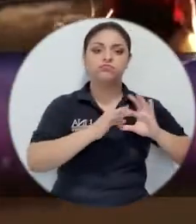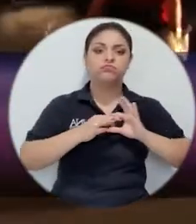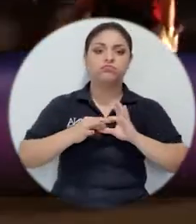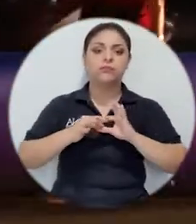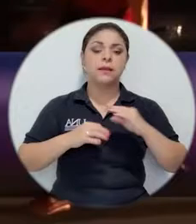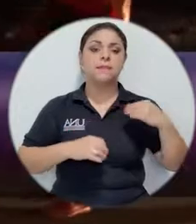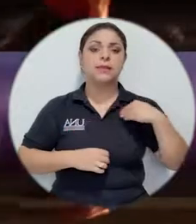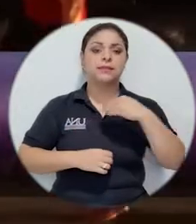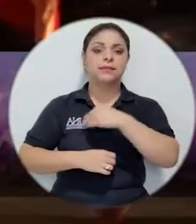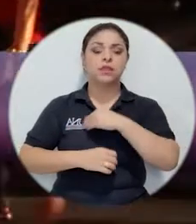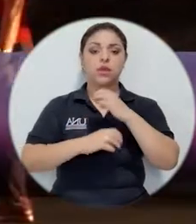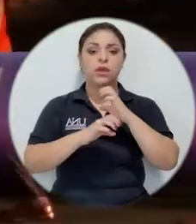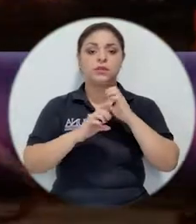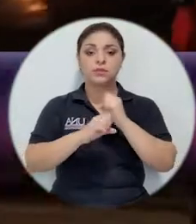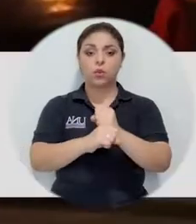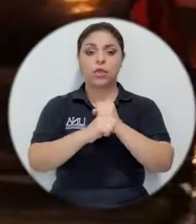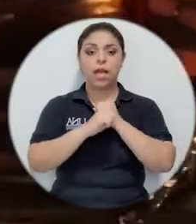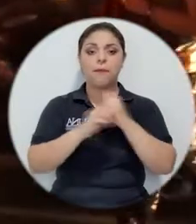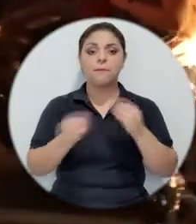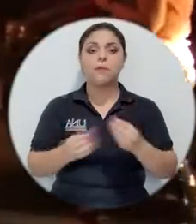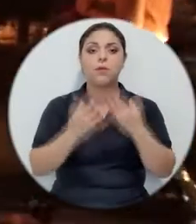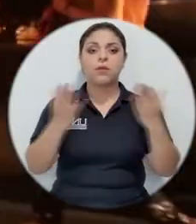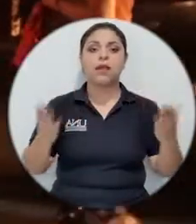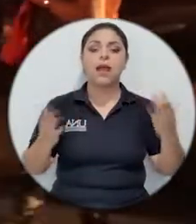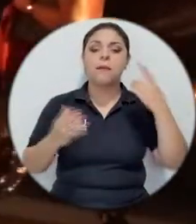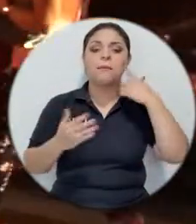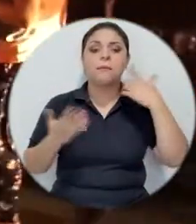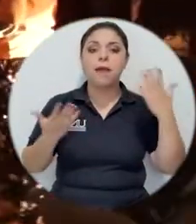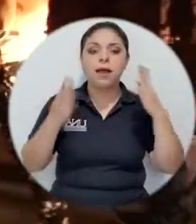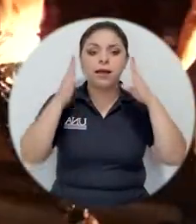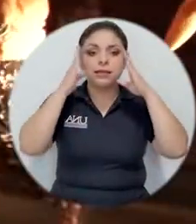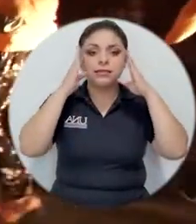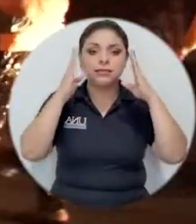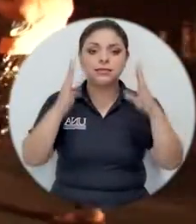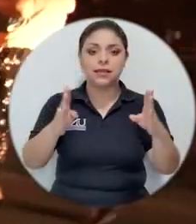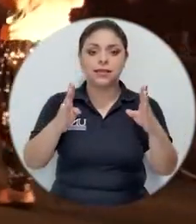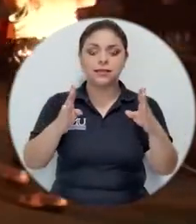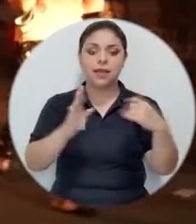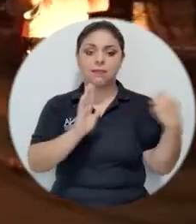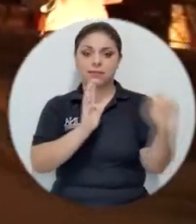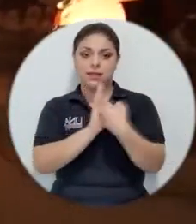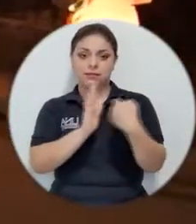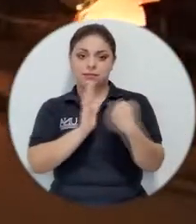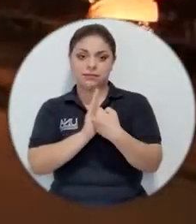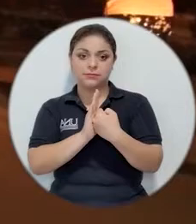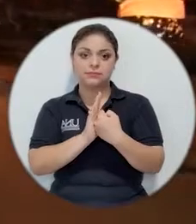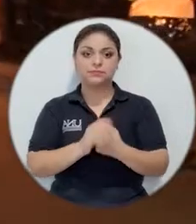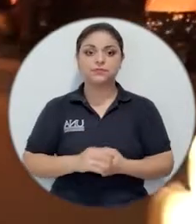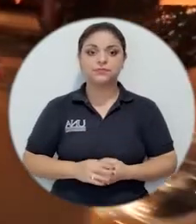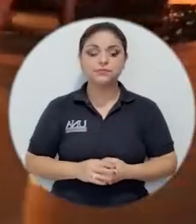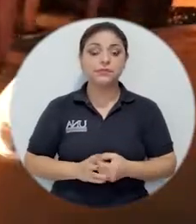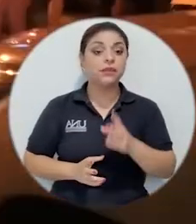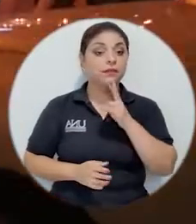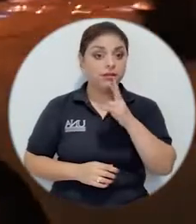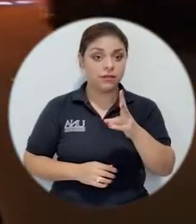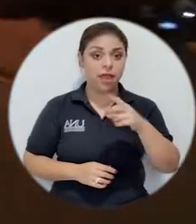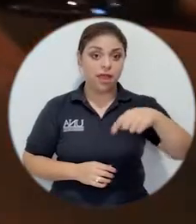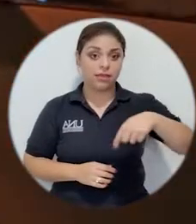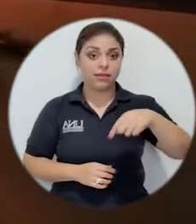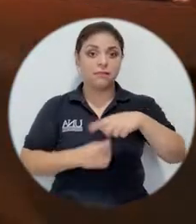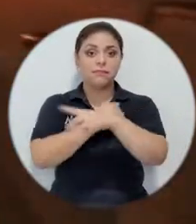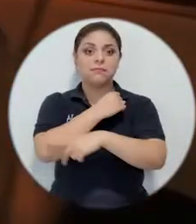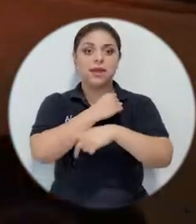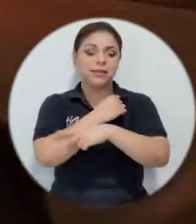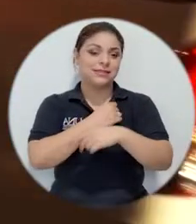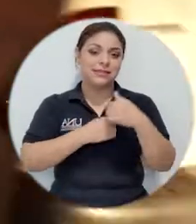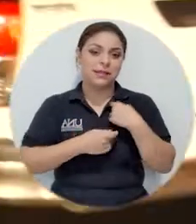dar a nivel del Ministerio de Seguridad Pública para poder atender con mucha claridad esas amenazas. Y